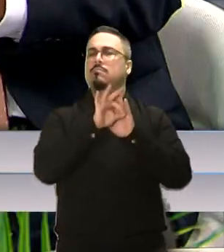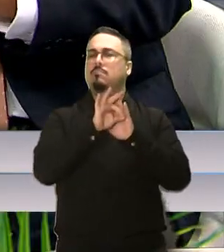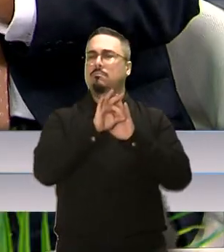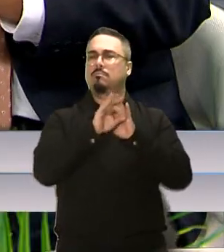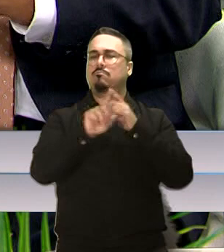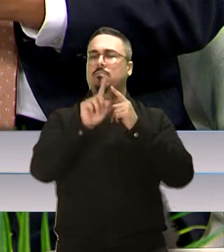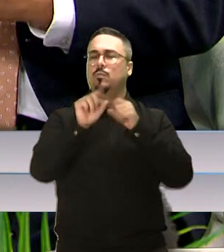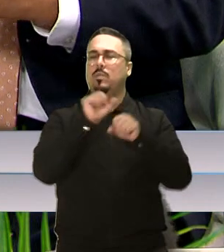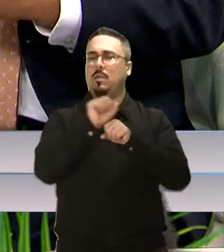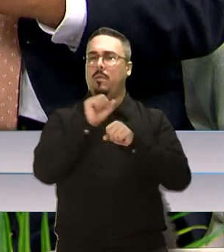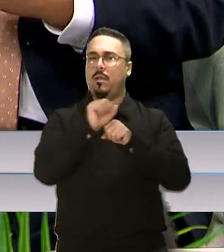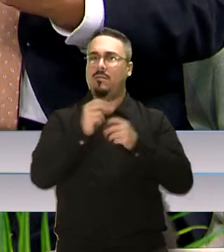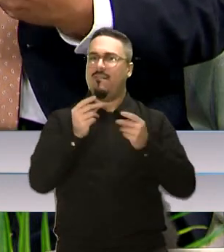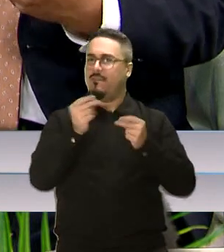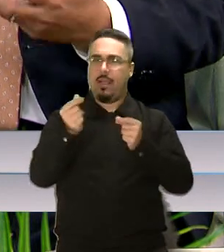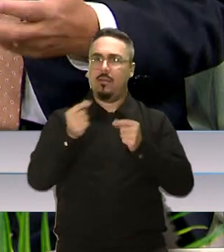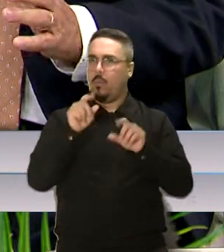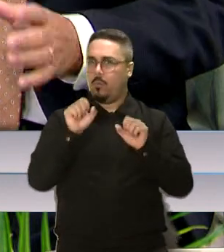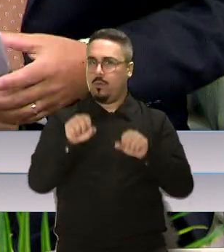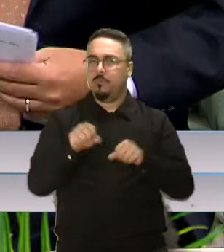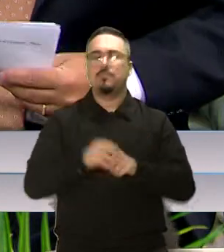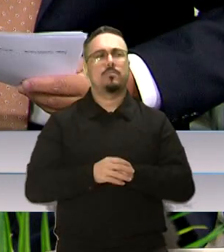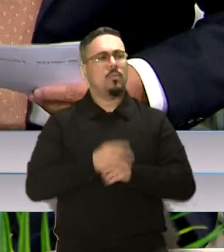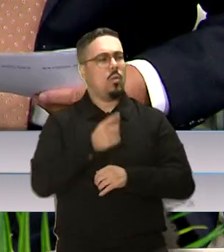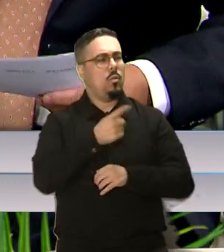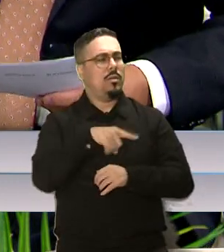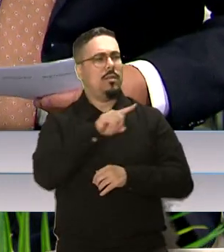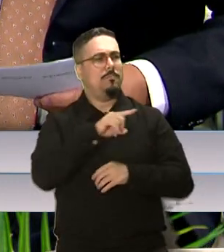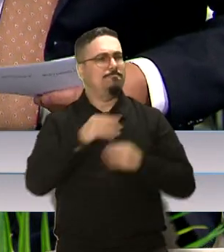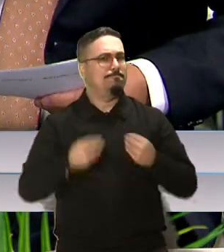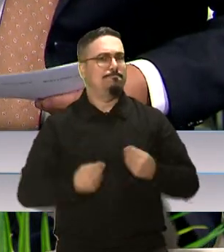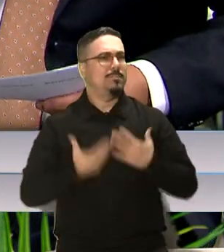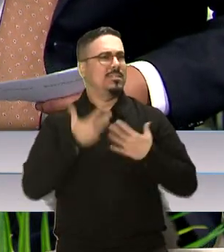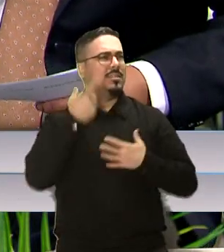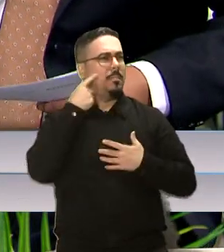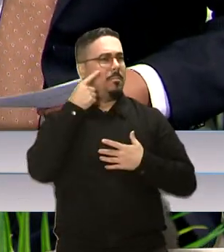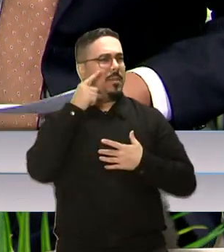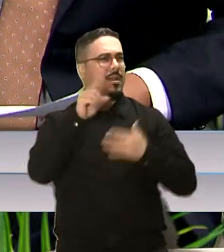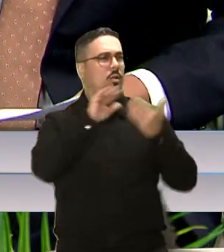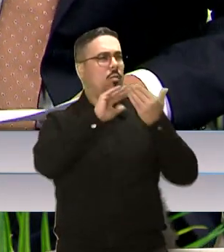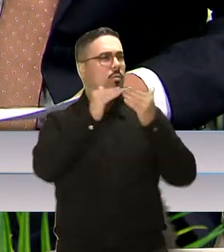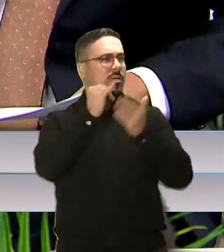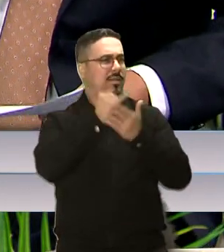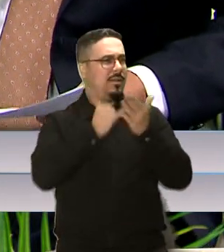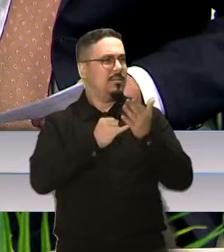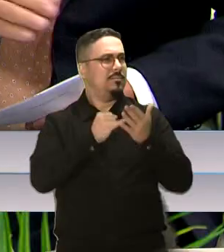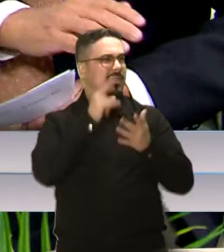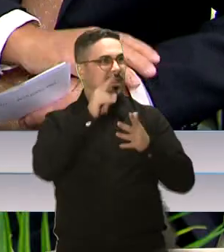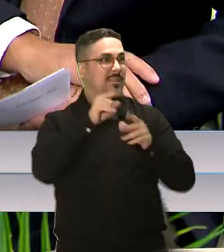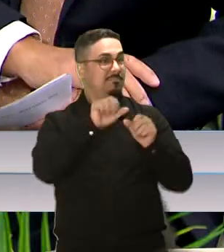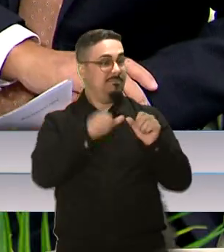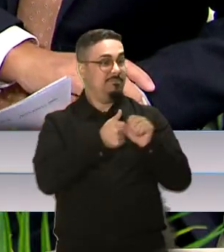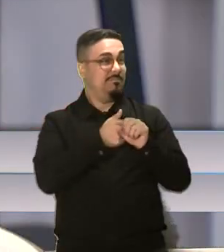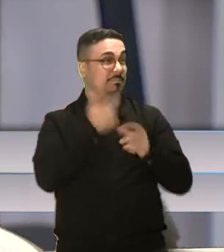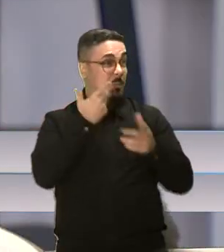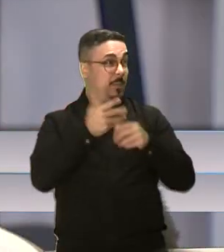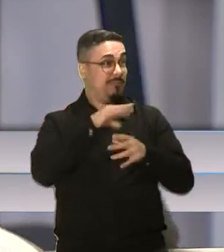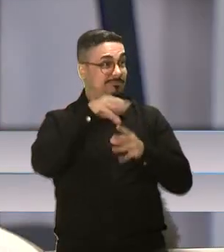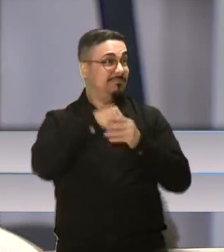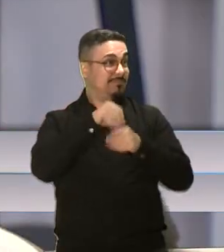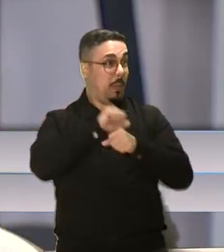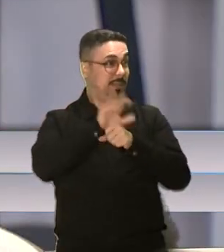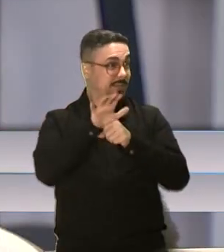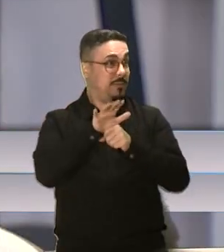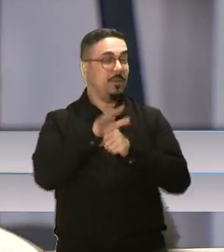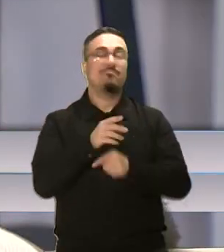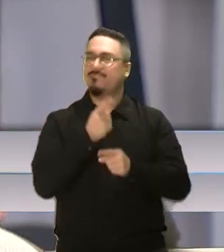cómo ustedes se impin eron para lo que es comunicarte Porque fíjese que nace a propósito de lo que fue la pandemia correcto Sí pues debido a